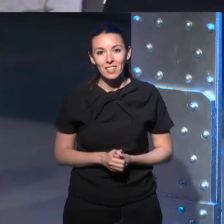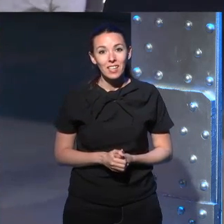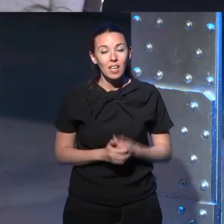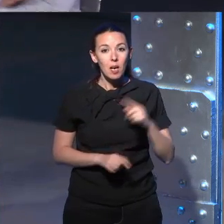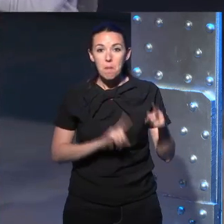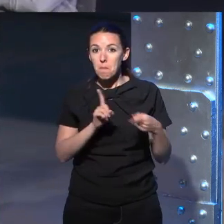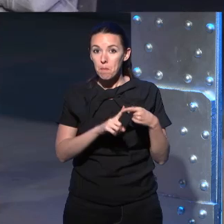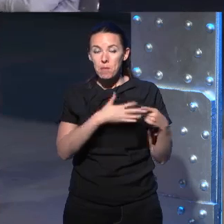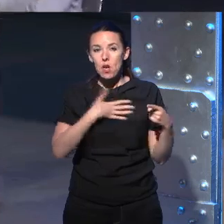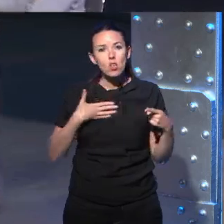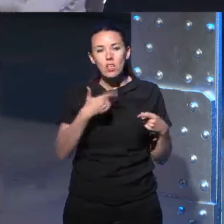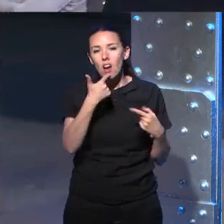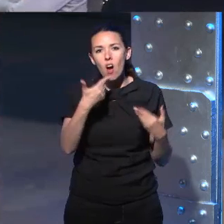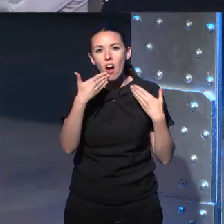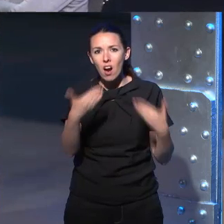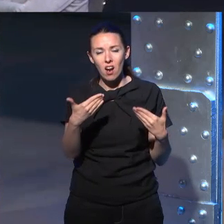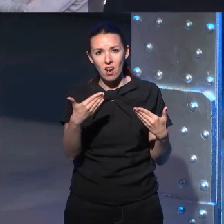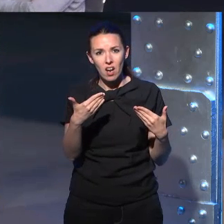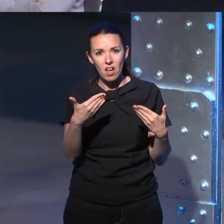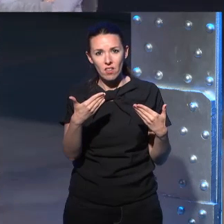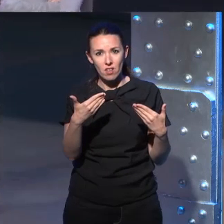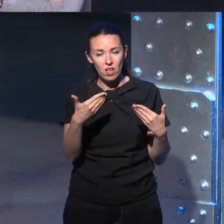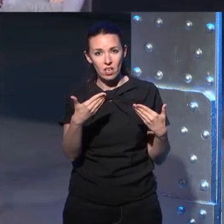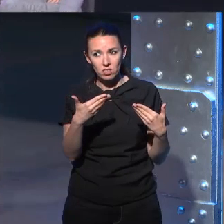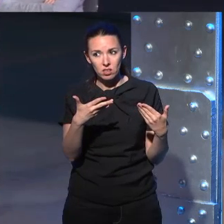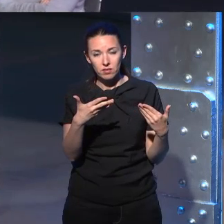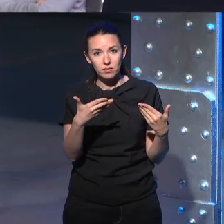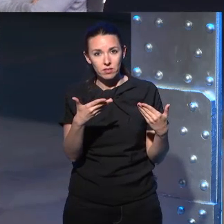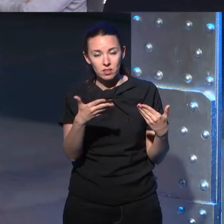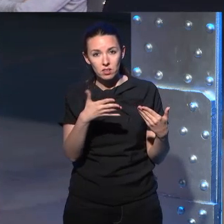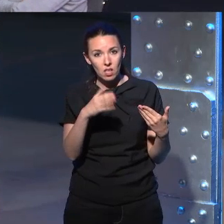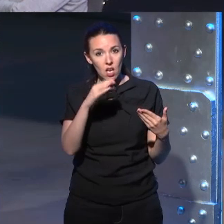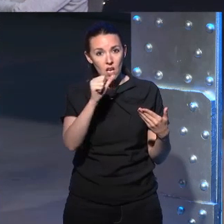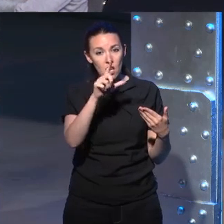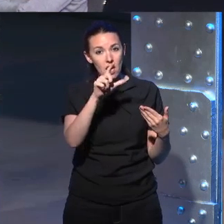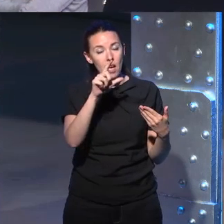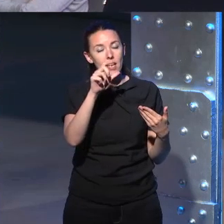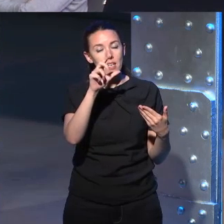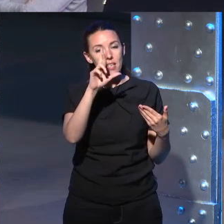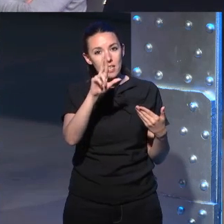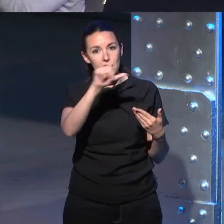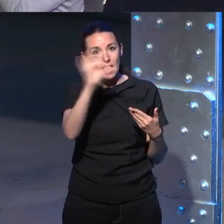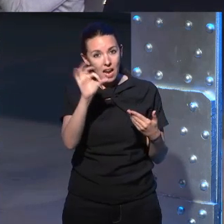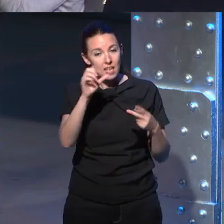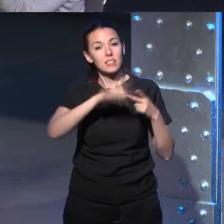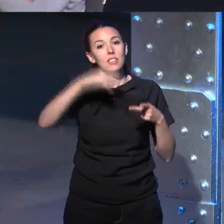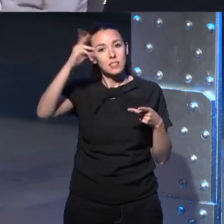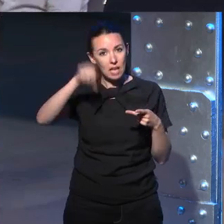Primero quiero agradecer, antes de contestar, Sí. Carles y Miguel que hayan aceptado